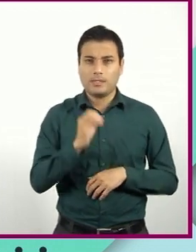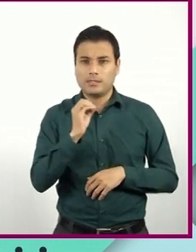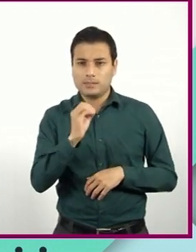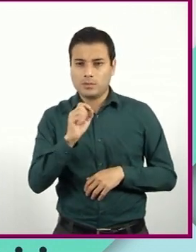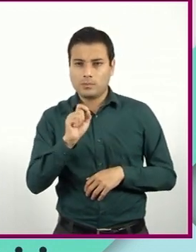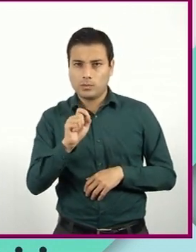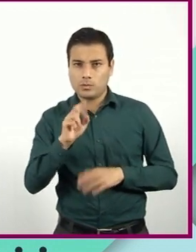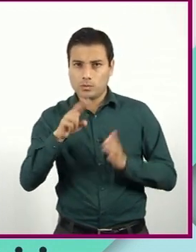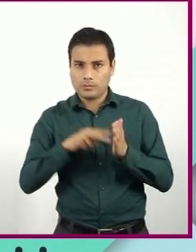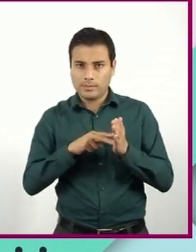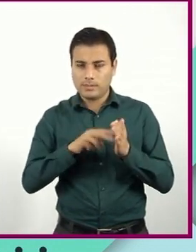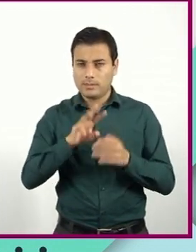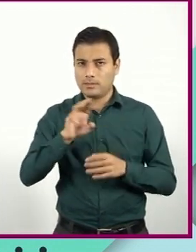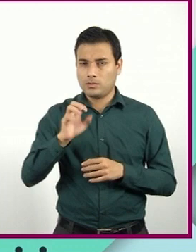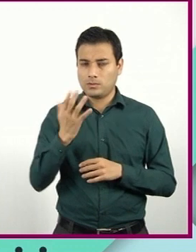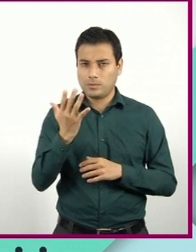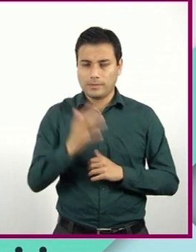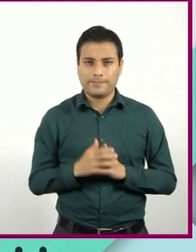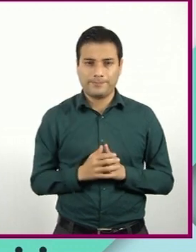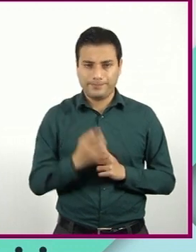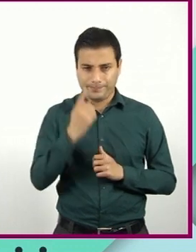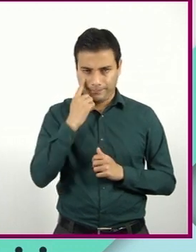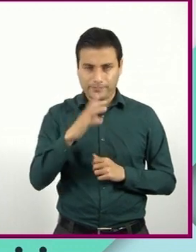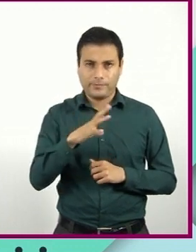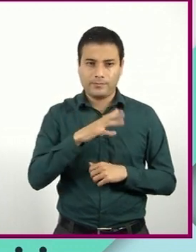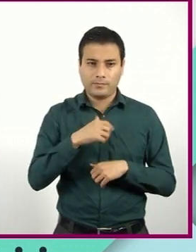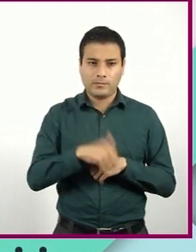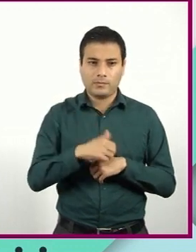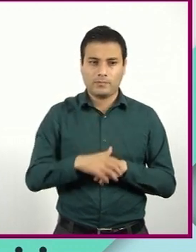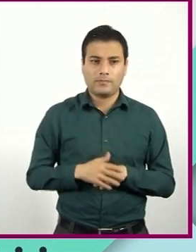0.2350, de tal forma que encontramos